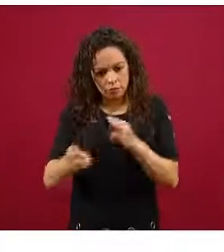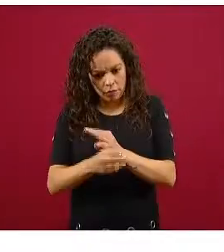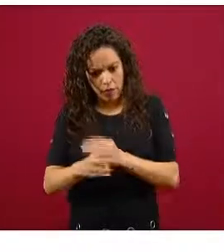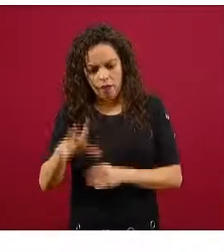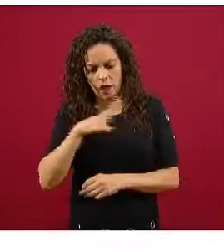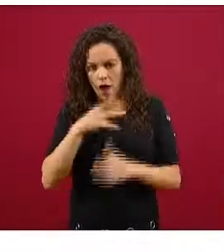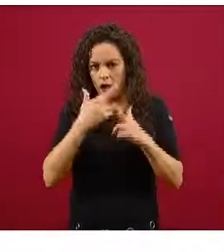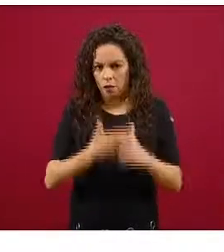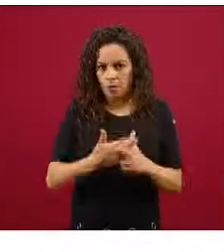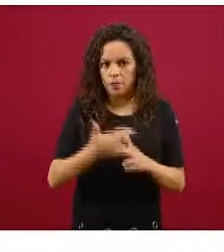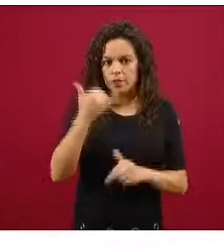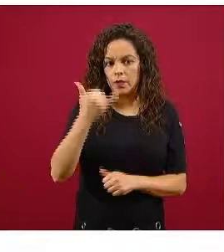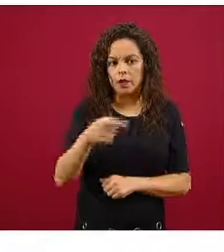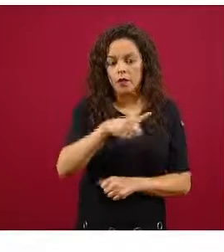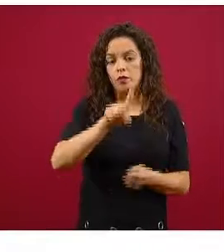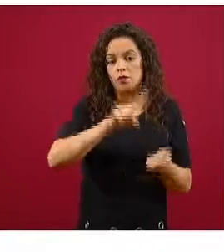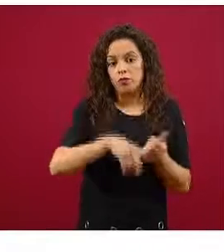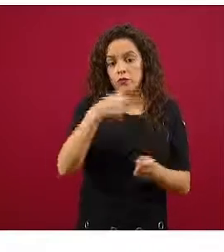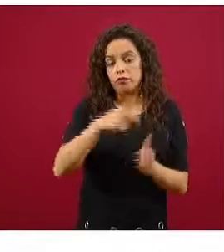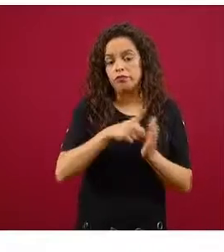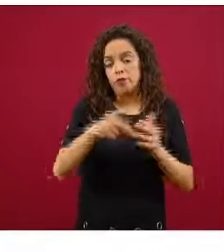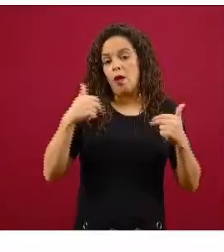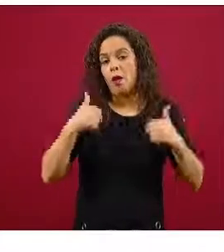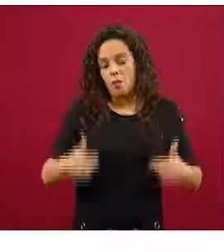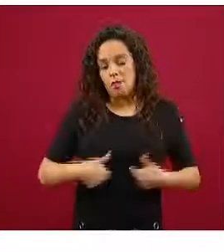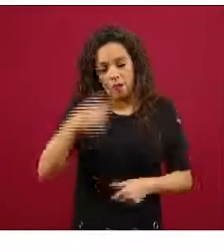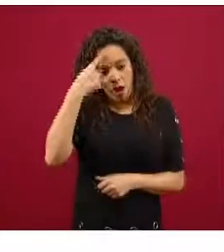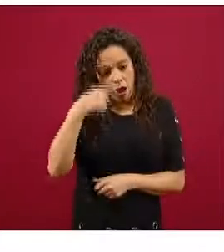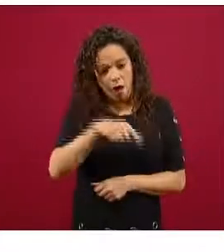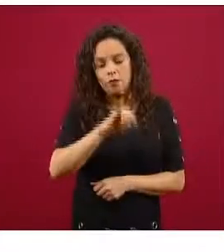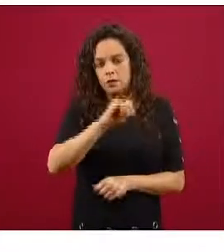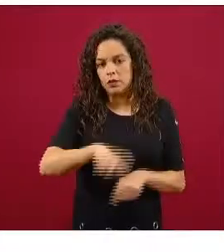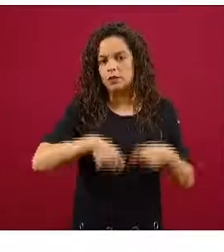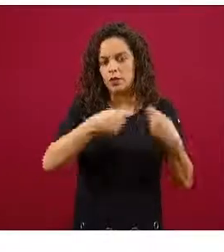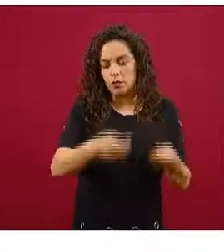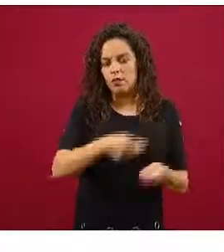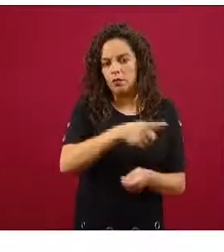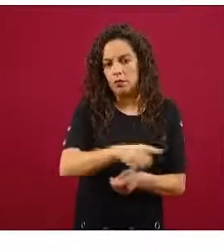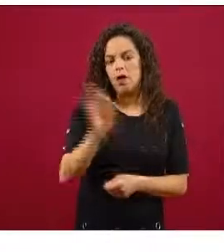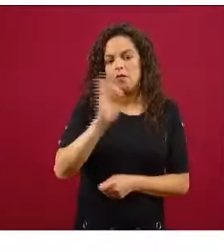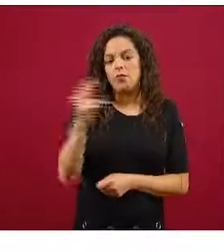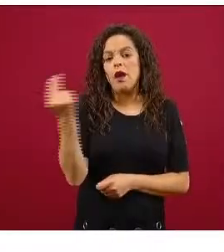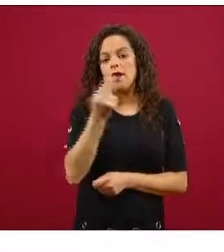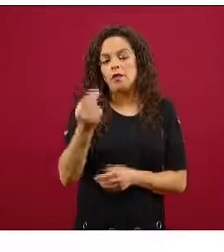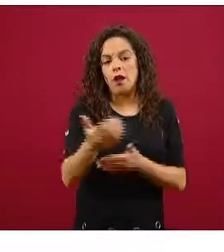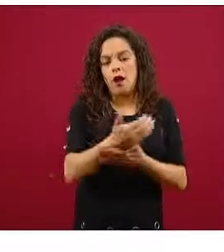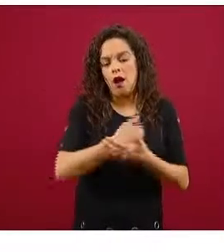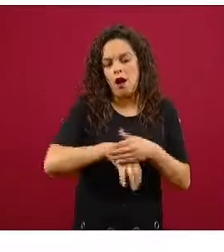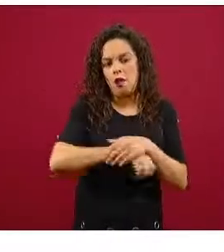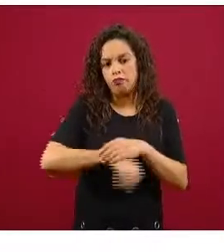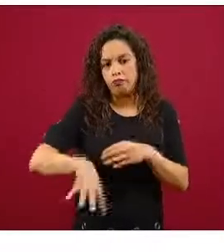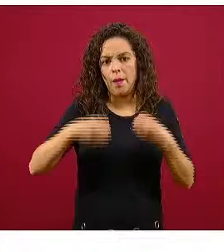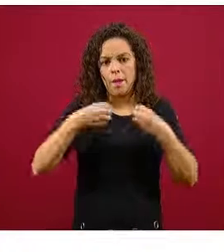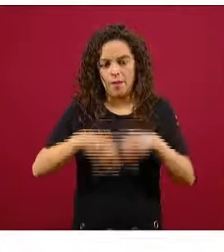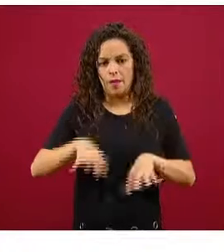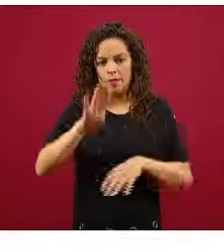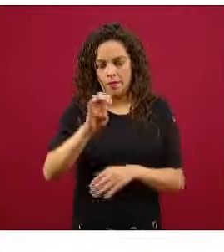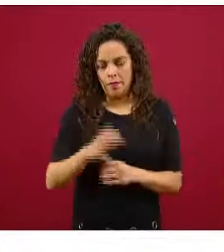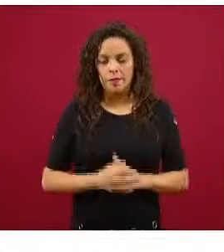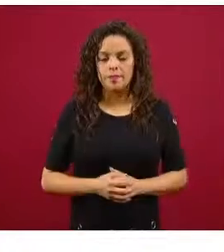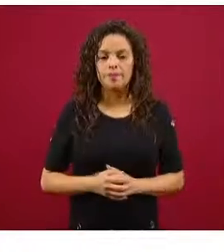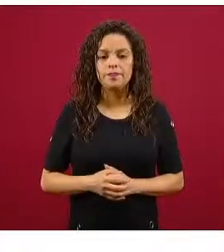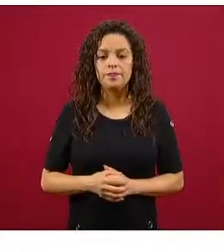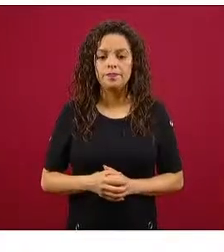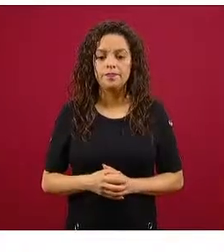estos servicios estén vigentes. Y finalmente, la conformación de equipos multidisciplinarios, que incluye